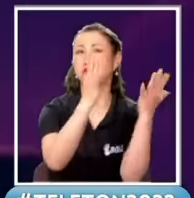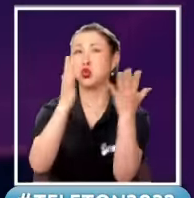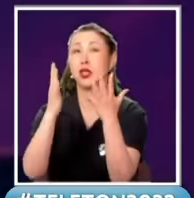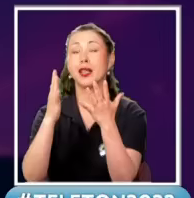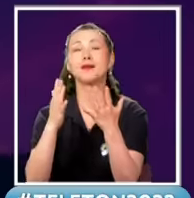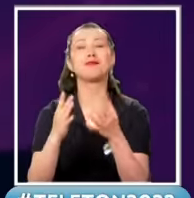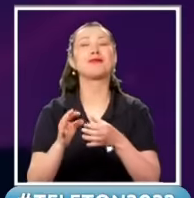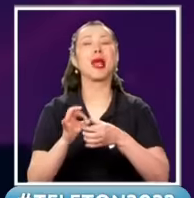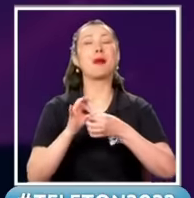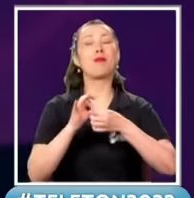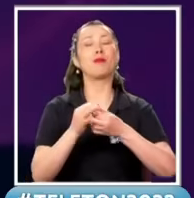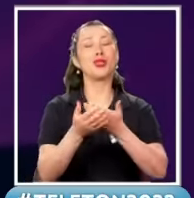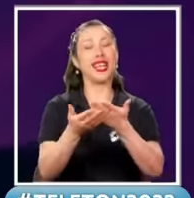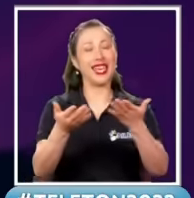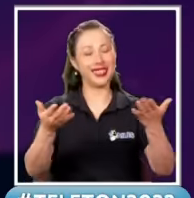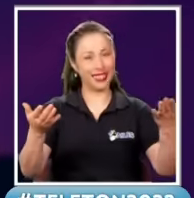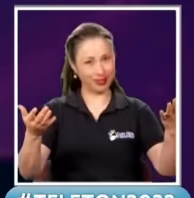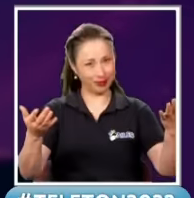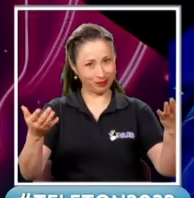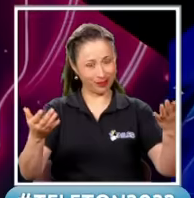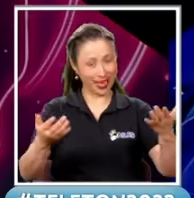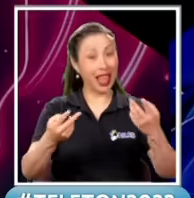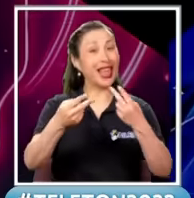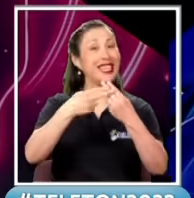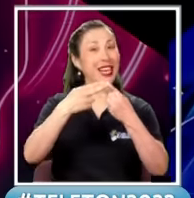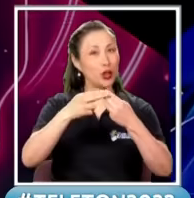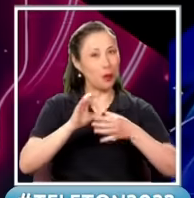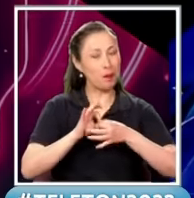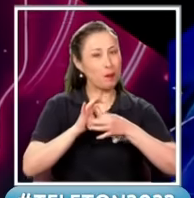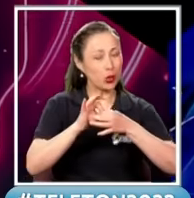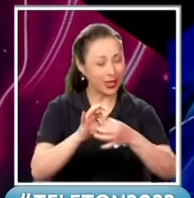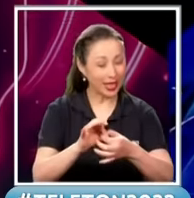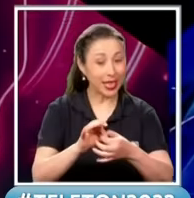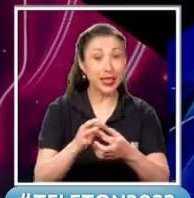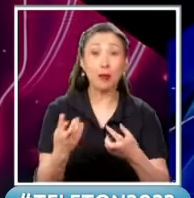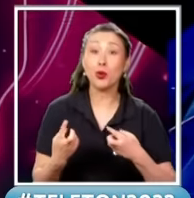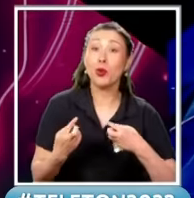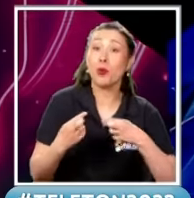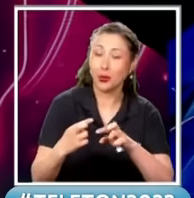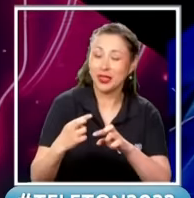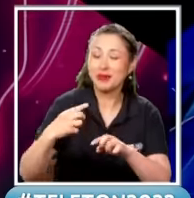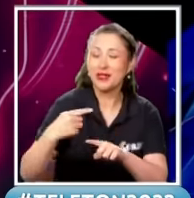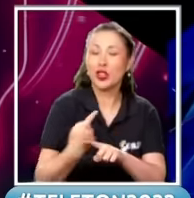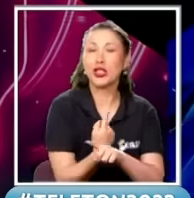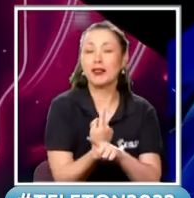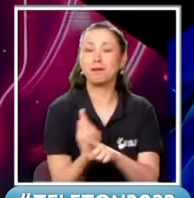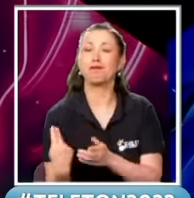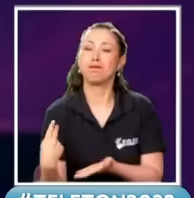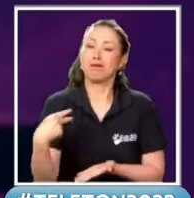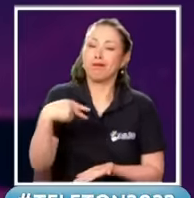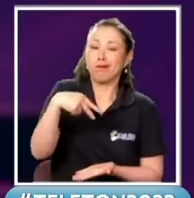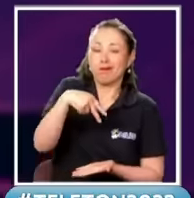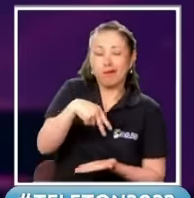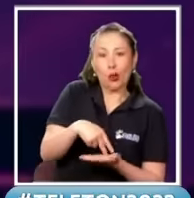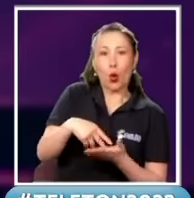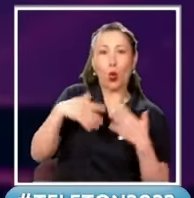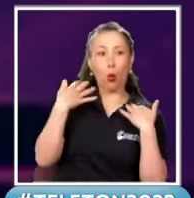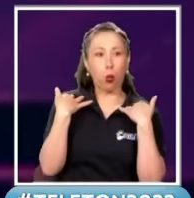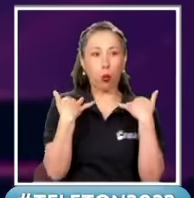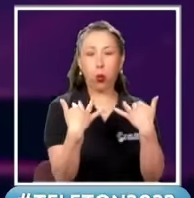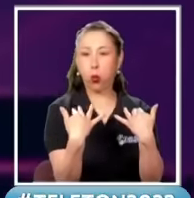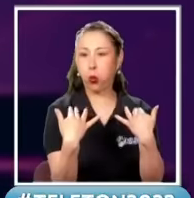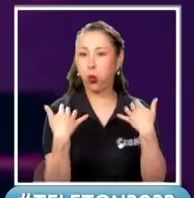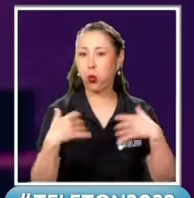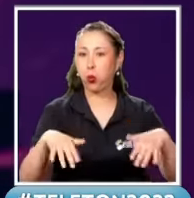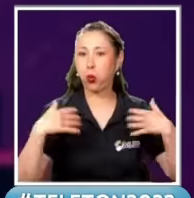Muchas gracias. Gracias, Teletón, por esta nueva oportunidad de estar aquí. Impresionante. Es